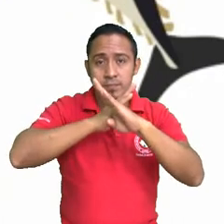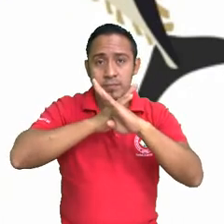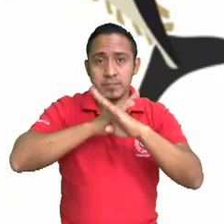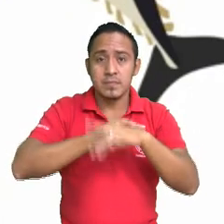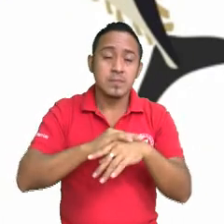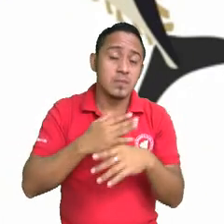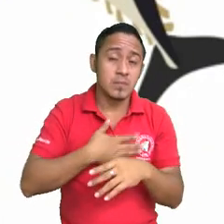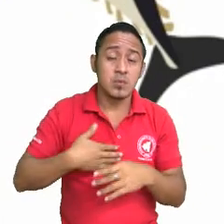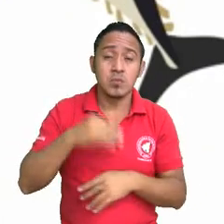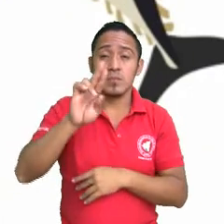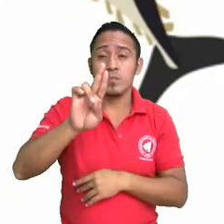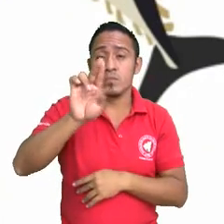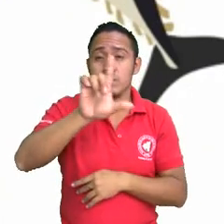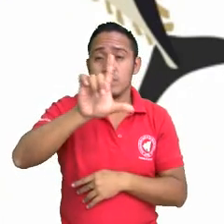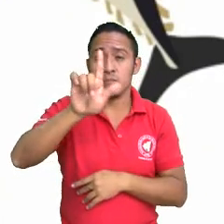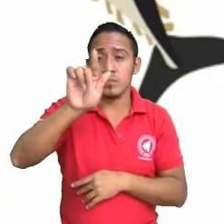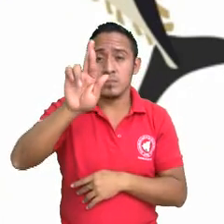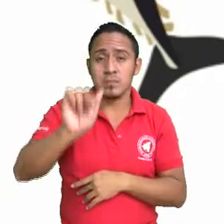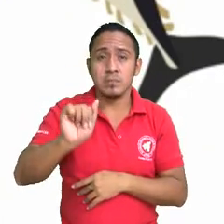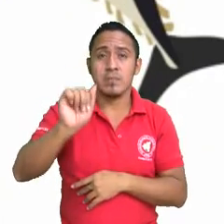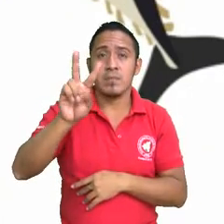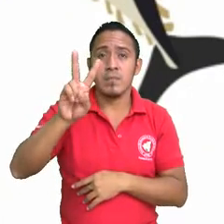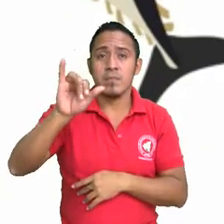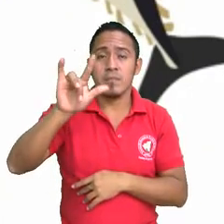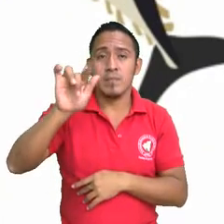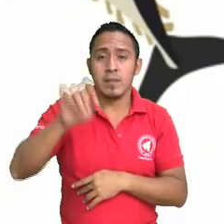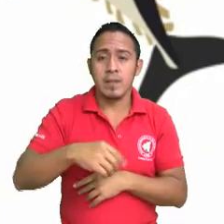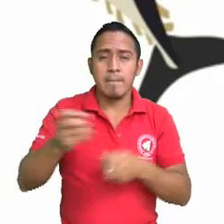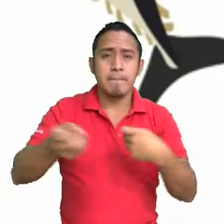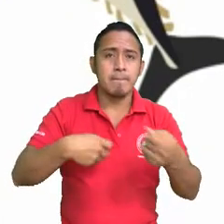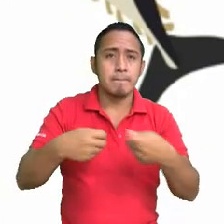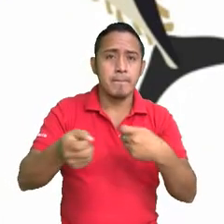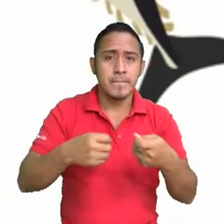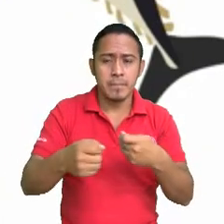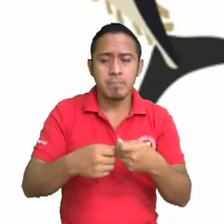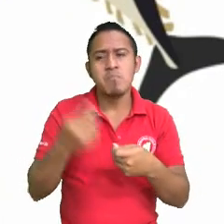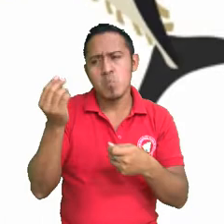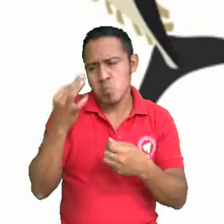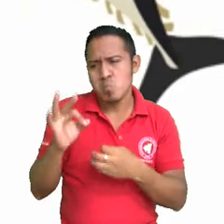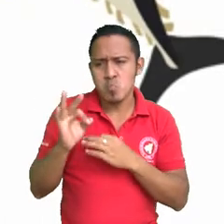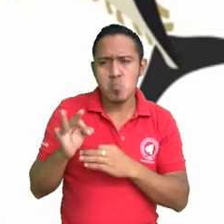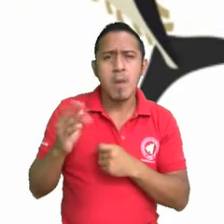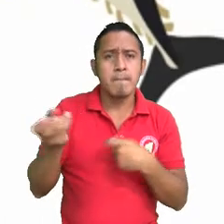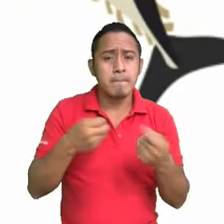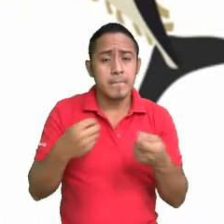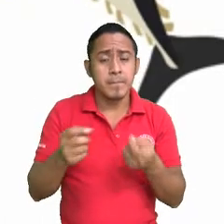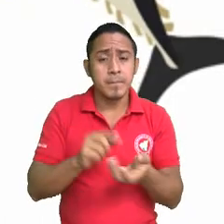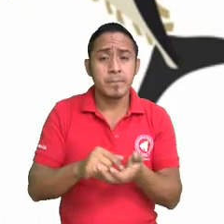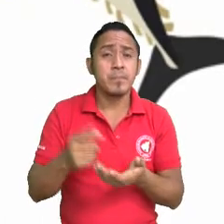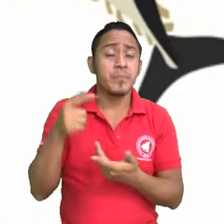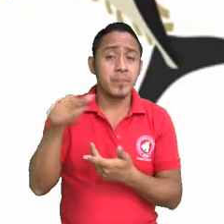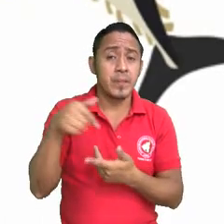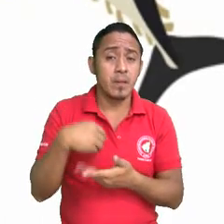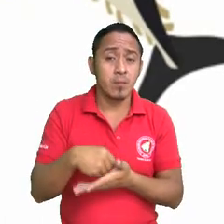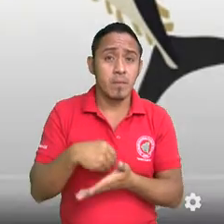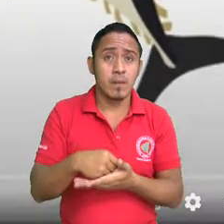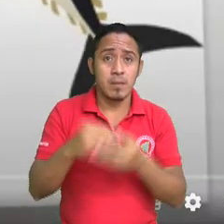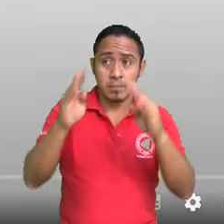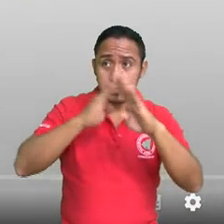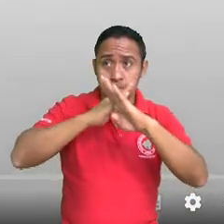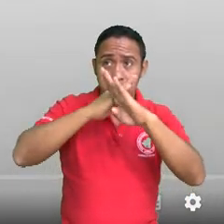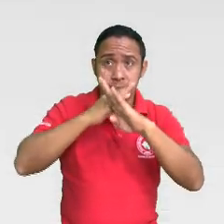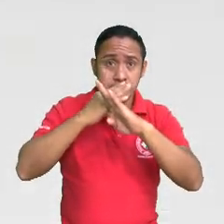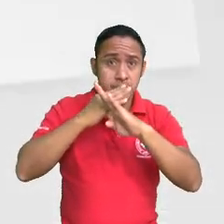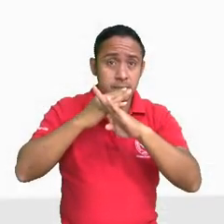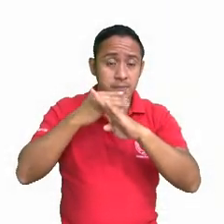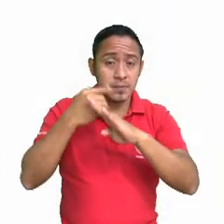lo ideal. Generalmente nosotros vemos estos lentes que venden en la farmacia, también funcionan muy bien y esto evita que dañemos nuestro centro